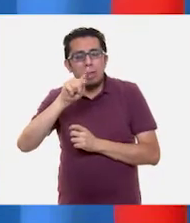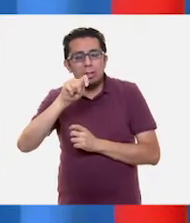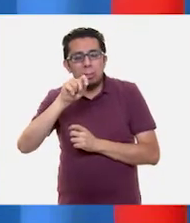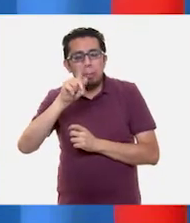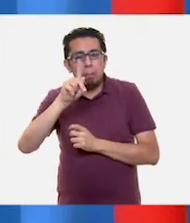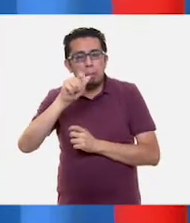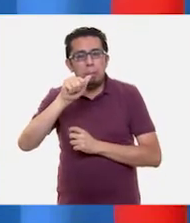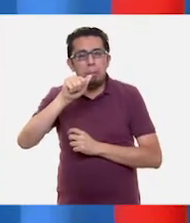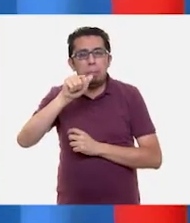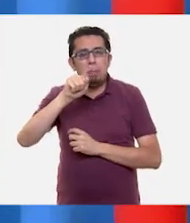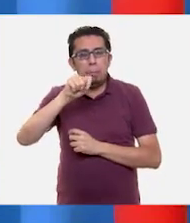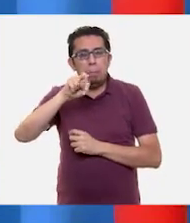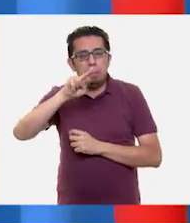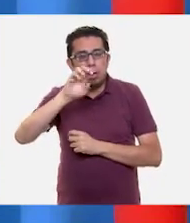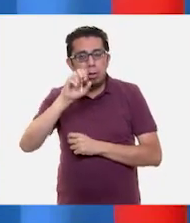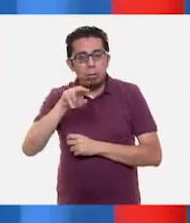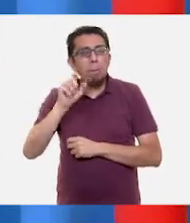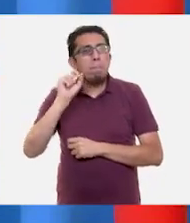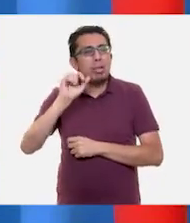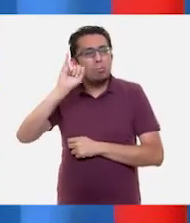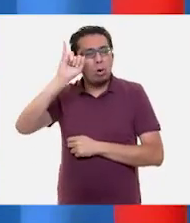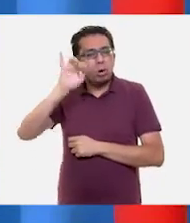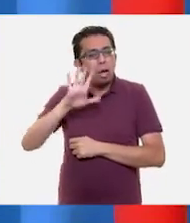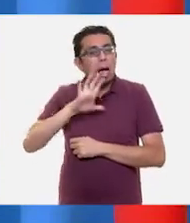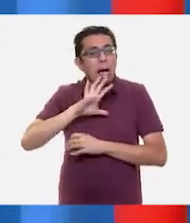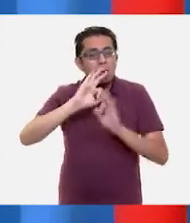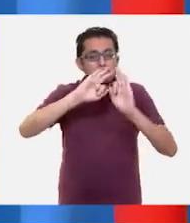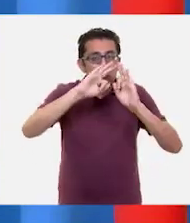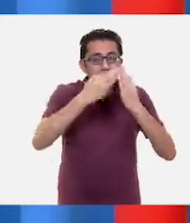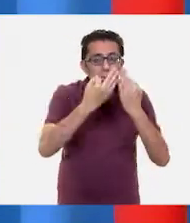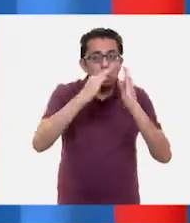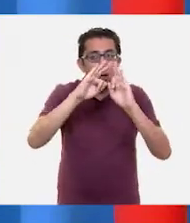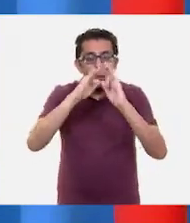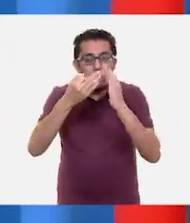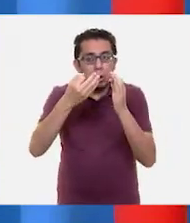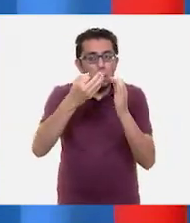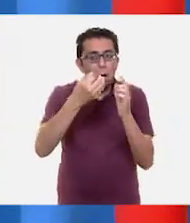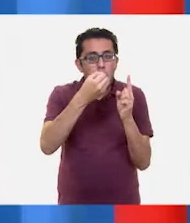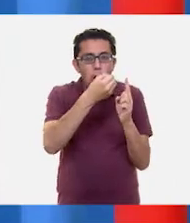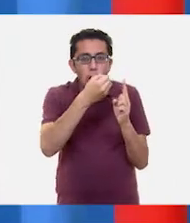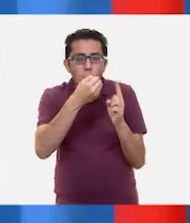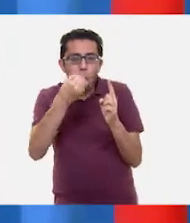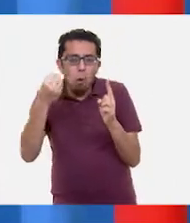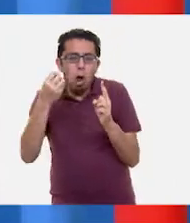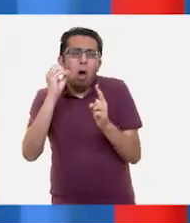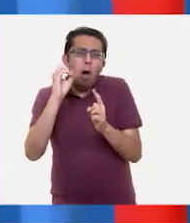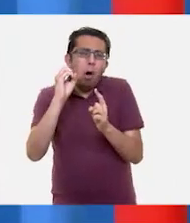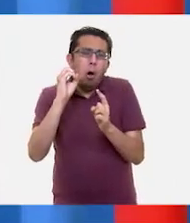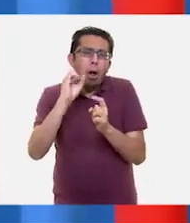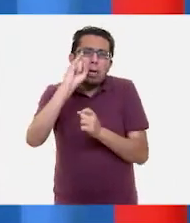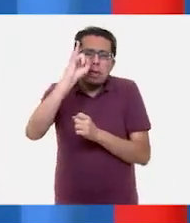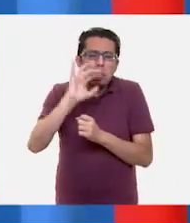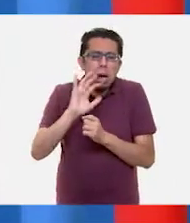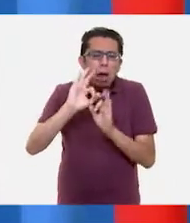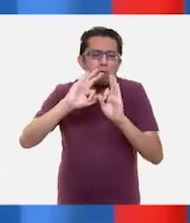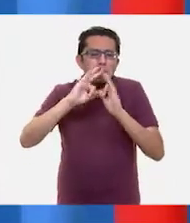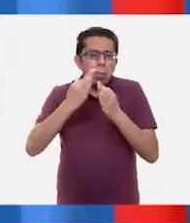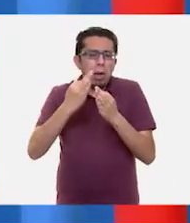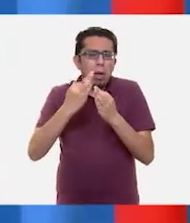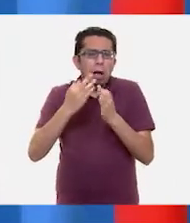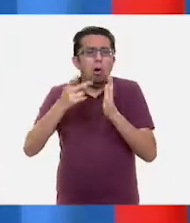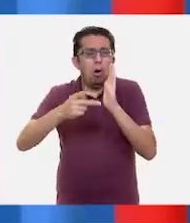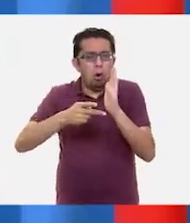imágenes, había sucesiones de figuras geométricas o simplemente imágenes o figuras que se repetían, pero que seguían un